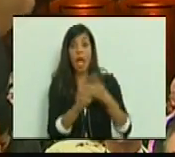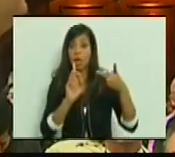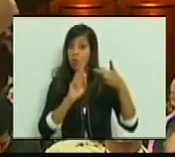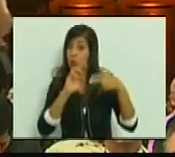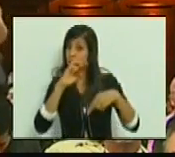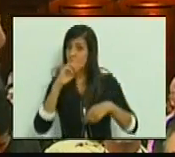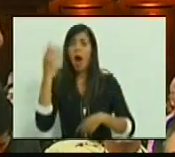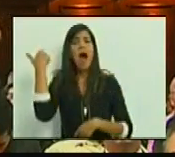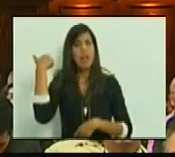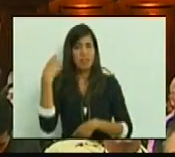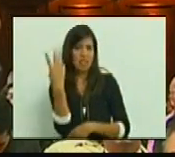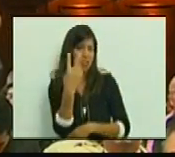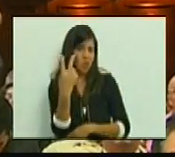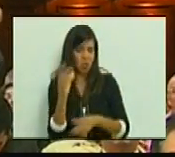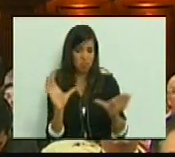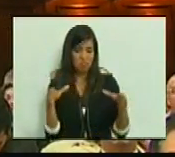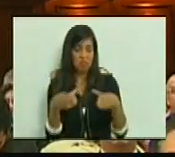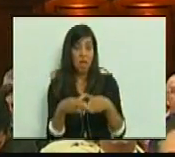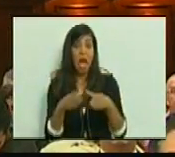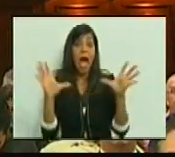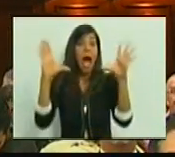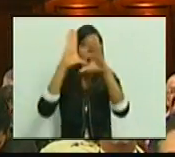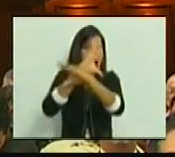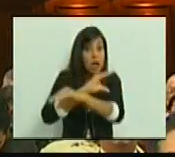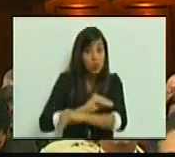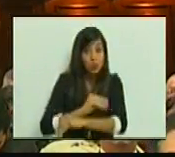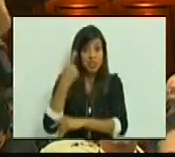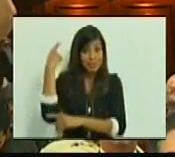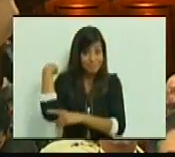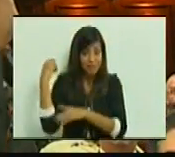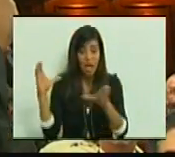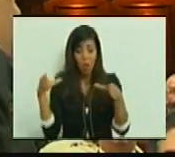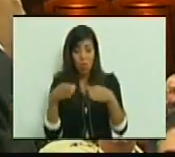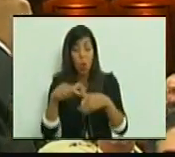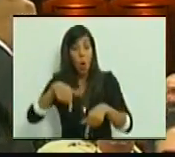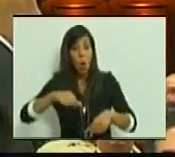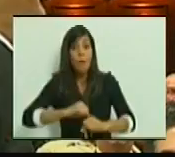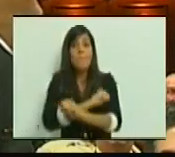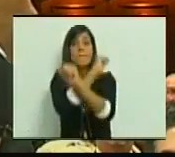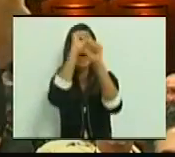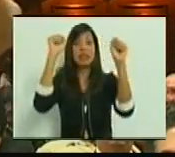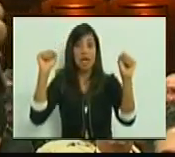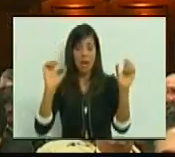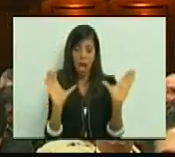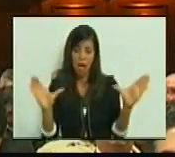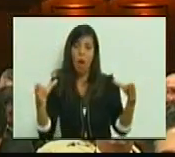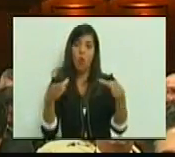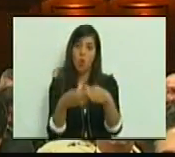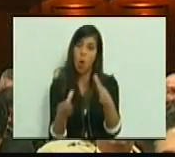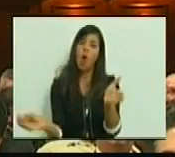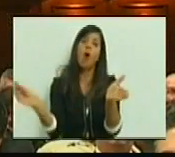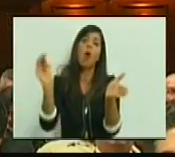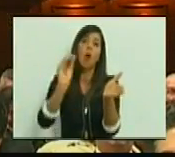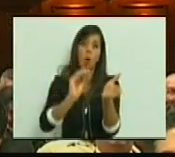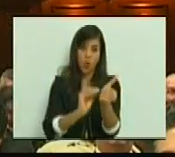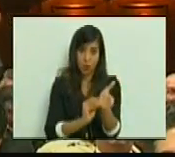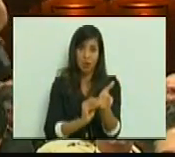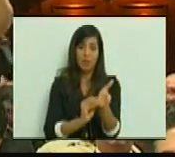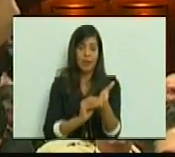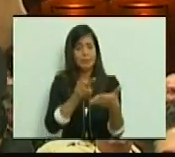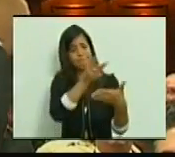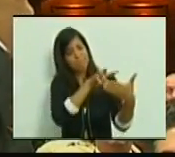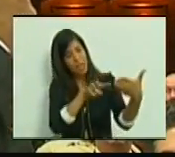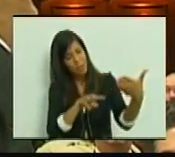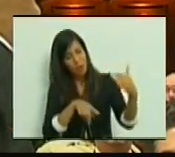últimas sesiones las hicimos anoche y la mañana de hoy, casi la tarde de hoy ya,